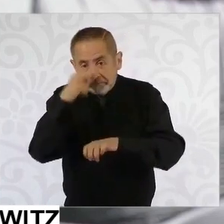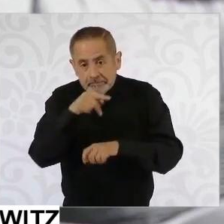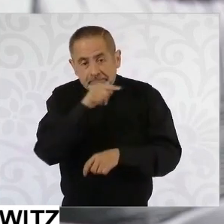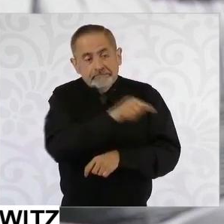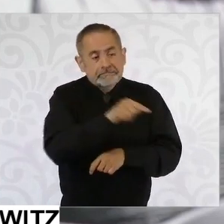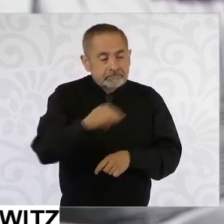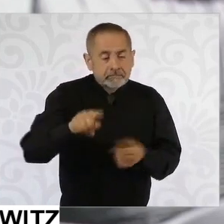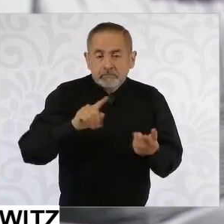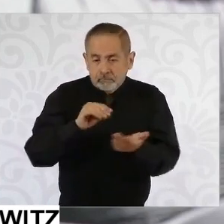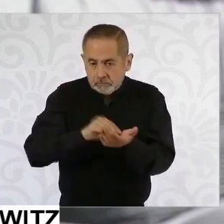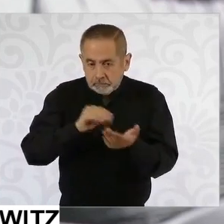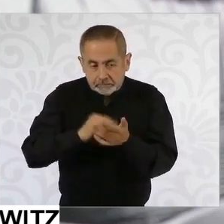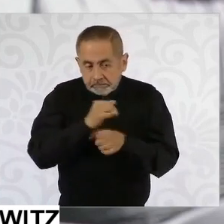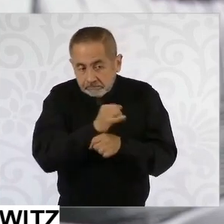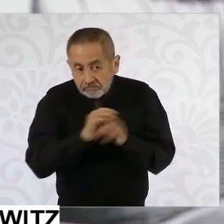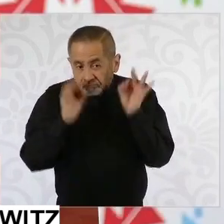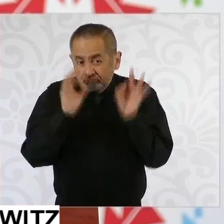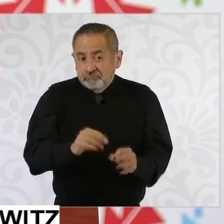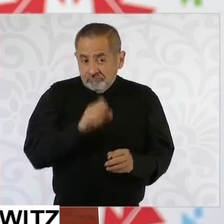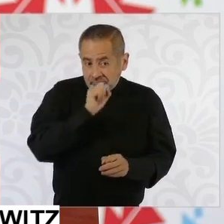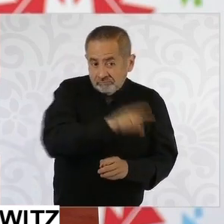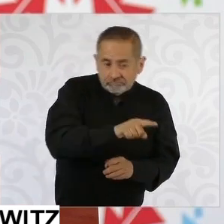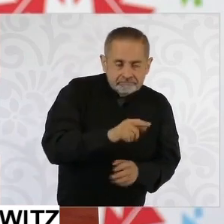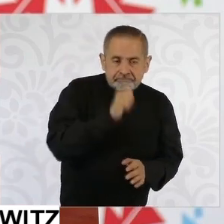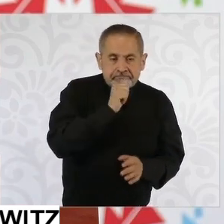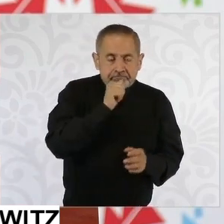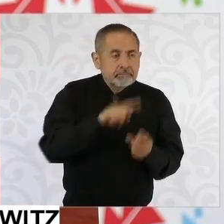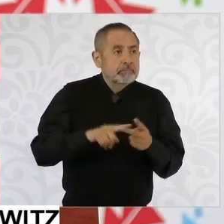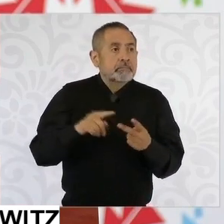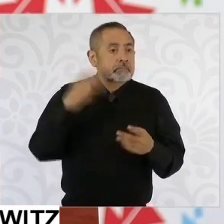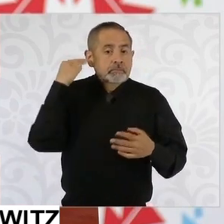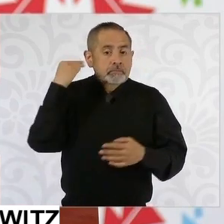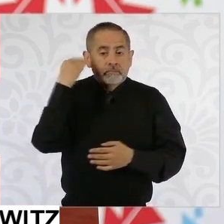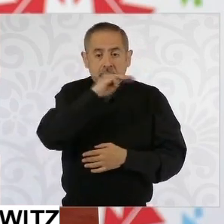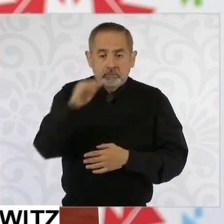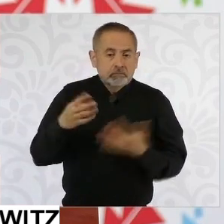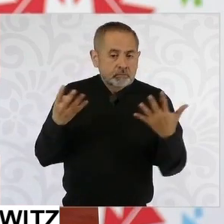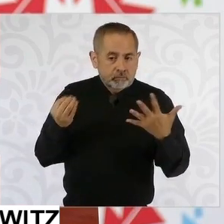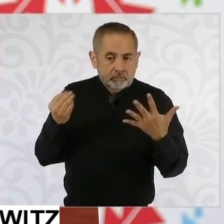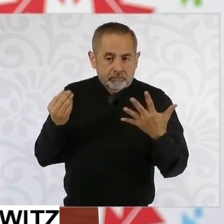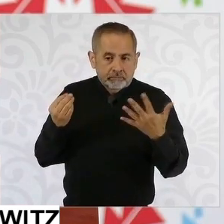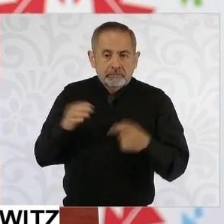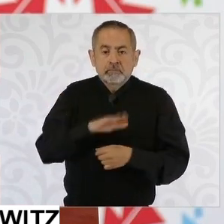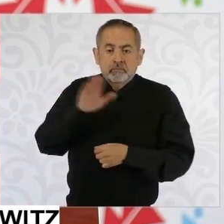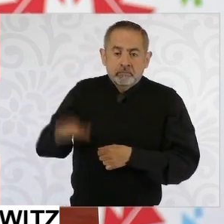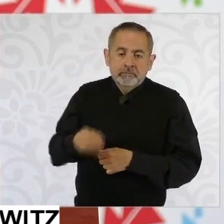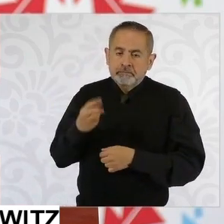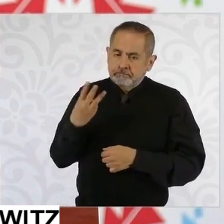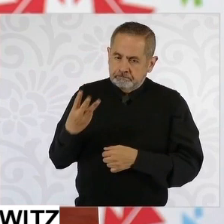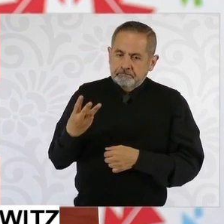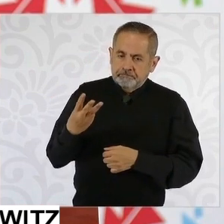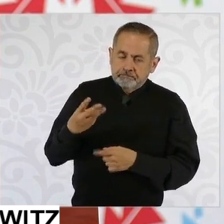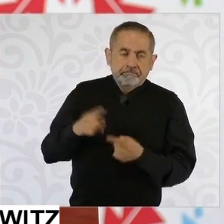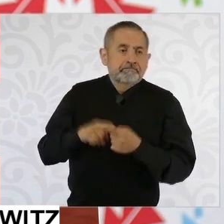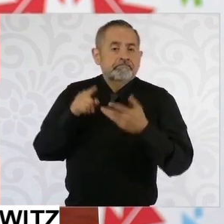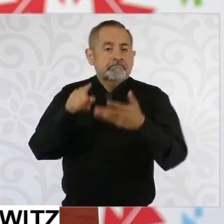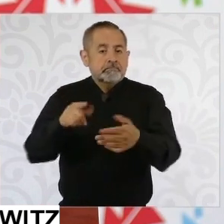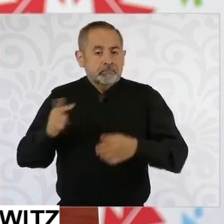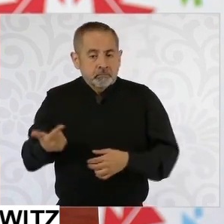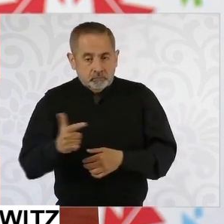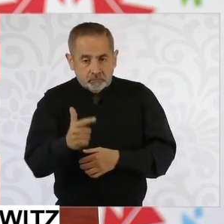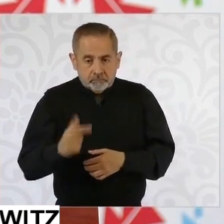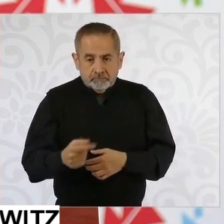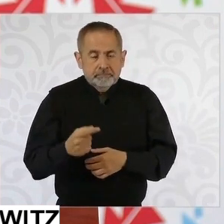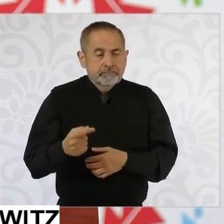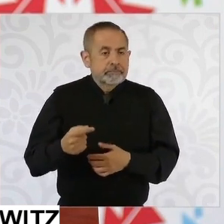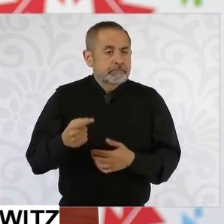están todavía en investigación. 9 en Michoacán, de los cuales fallecieron 3, y 6 en Guanajuato, de